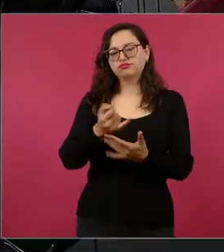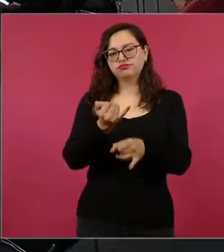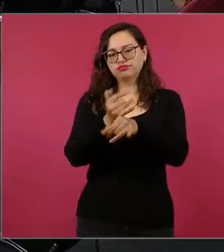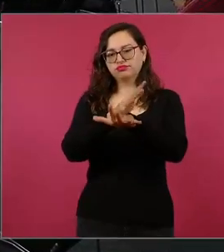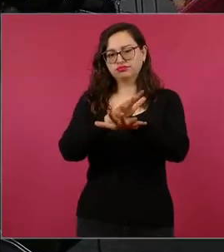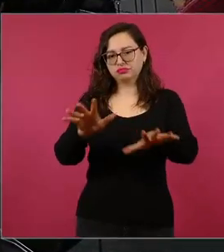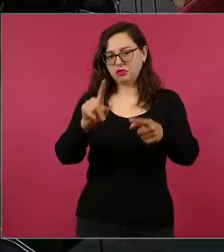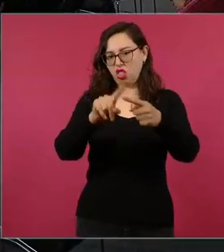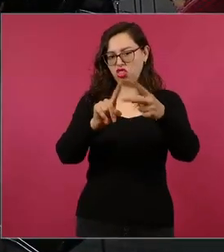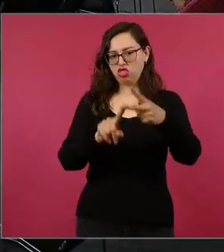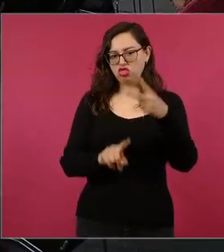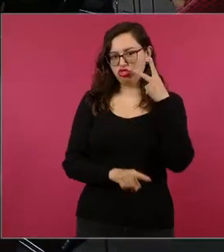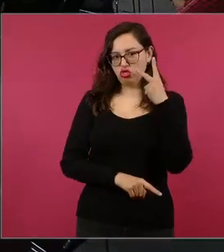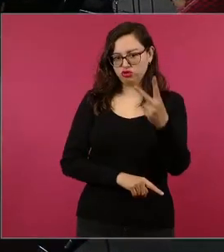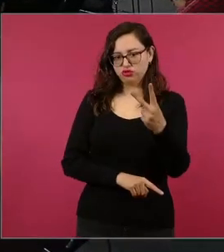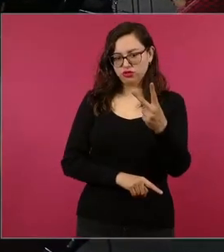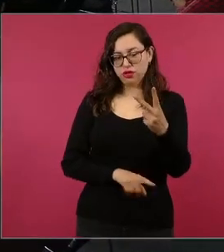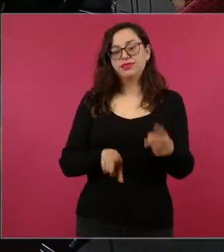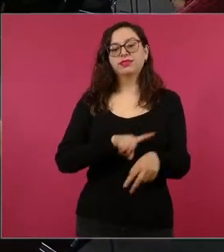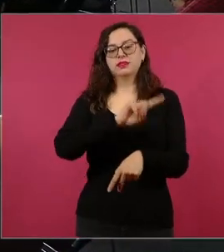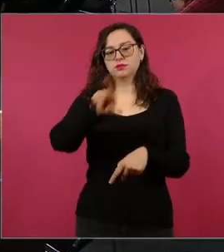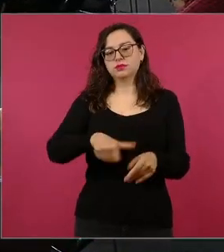Adelante.